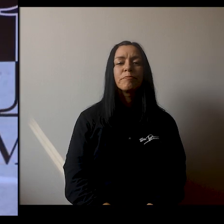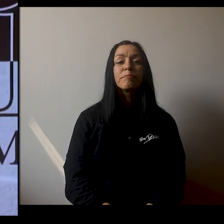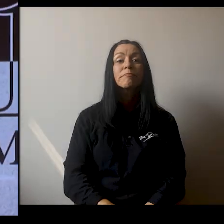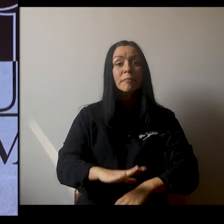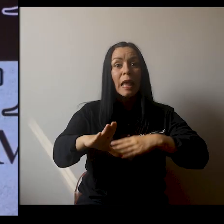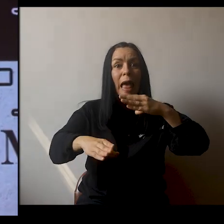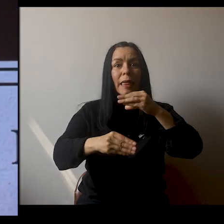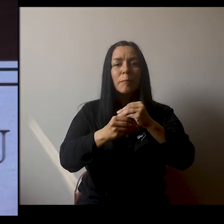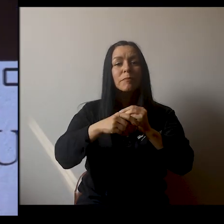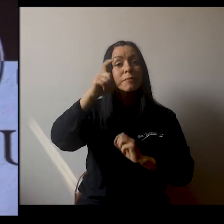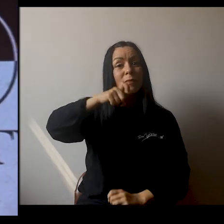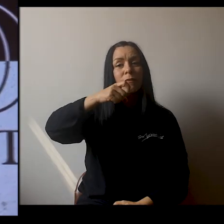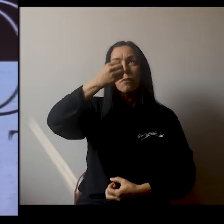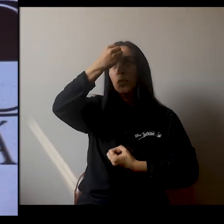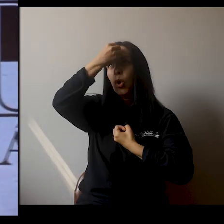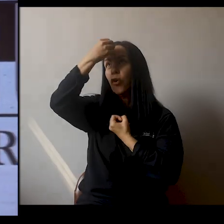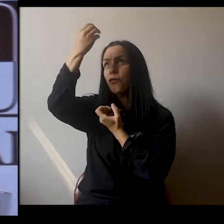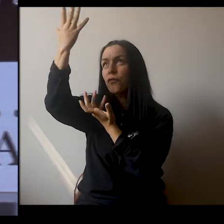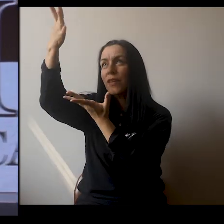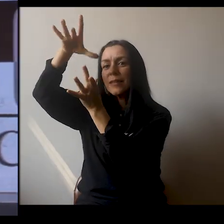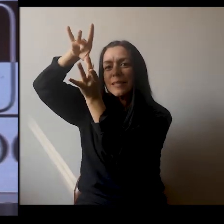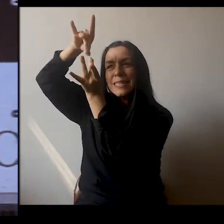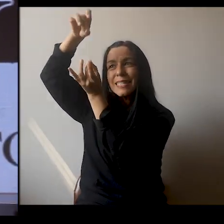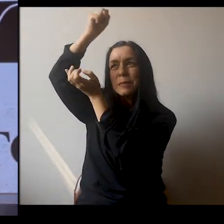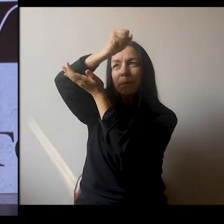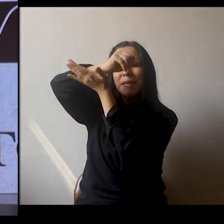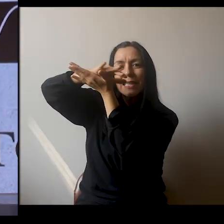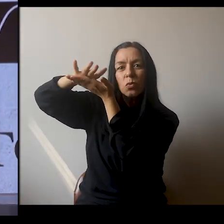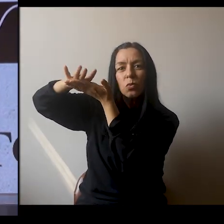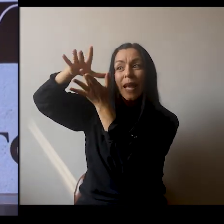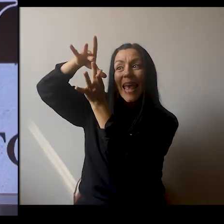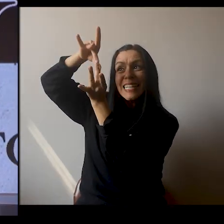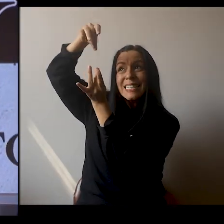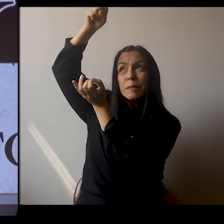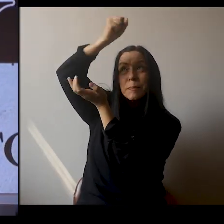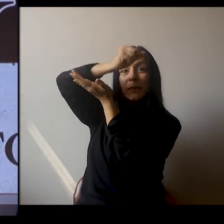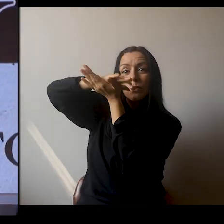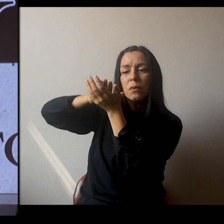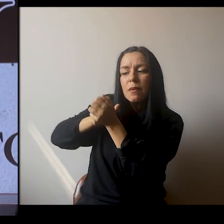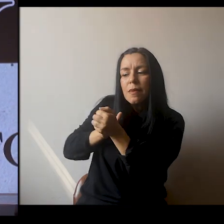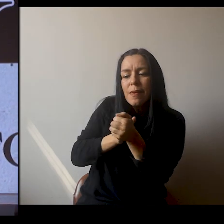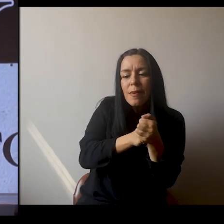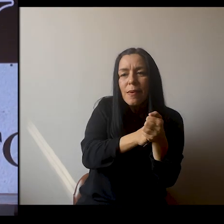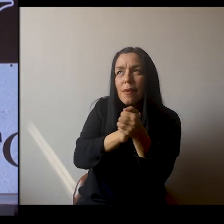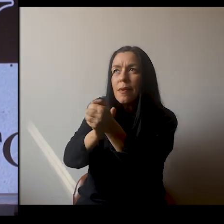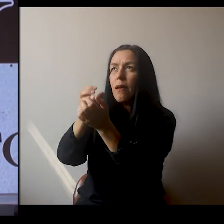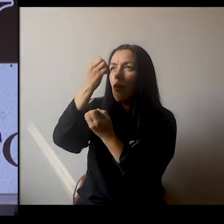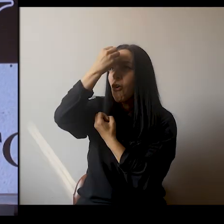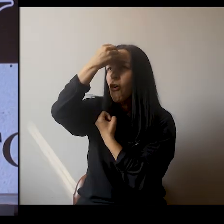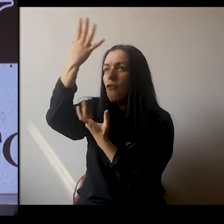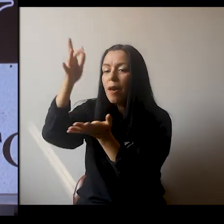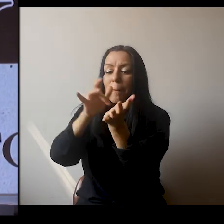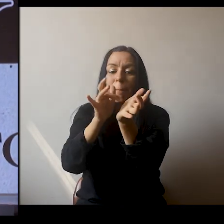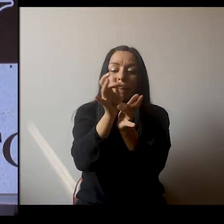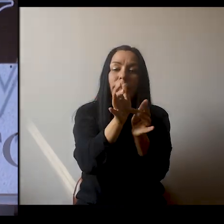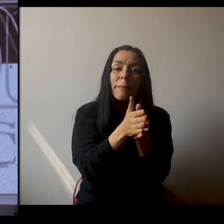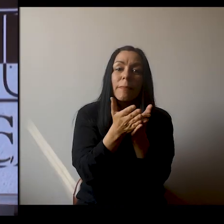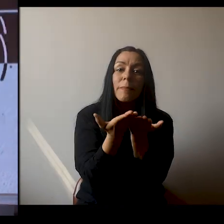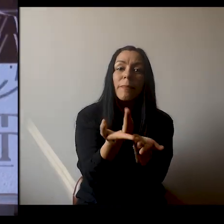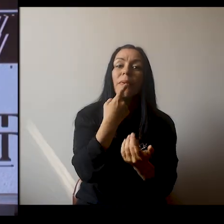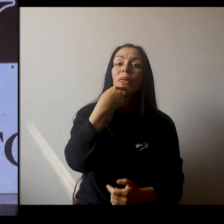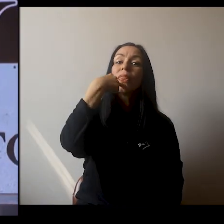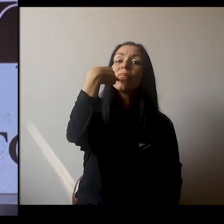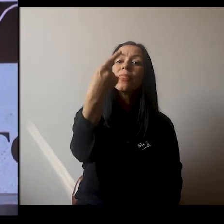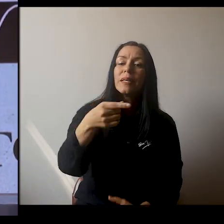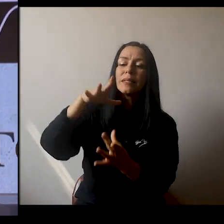tenemos que hacer es obedecer al Espíritu Santo. Tenemos que ser guiados por el Espíritu Santo. La Biblia dice